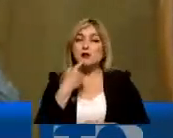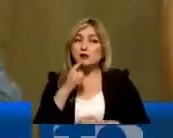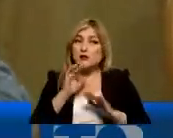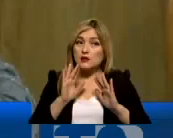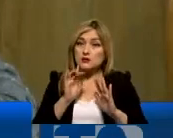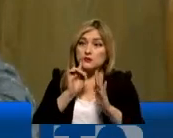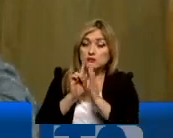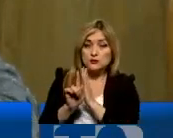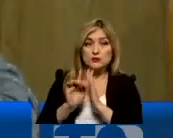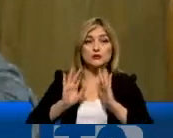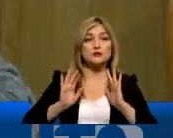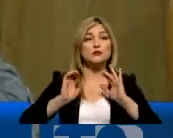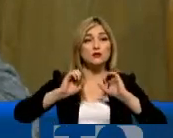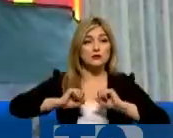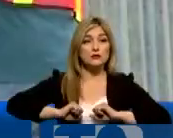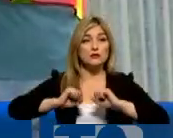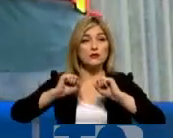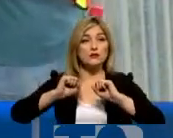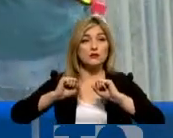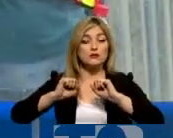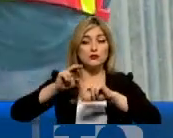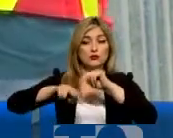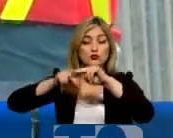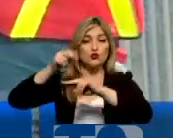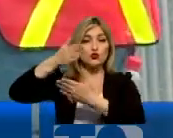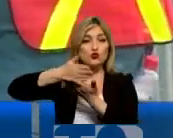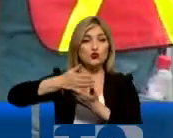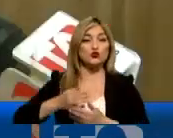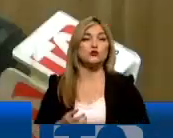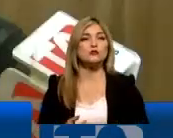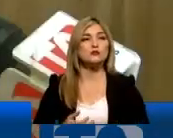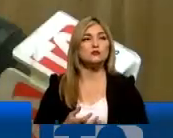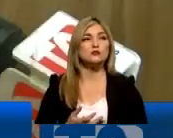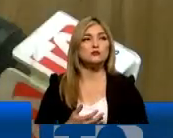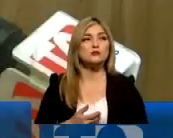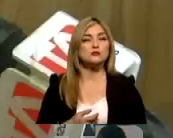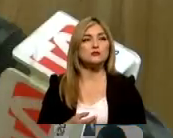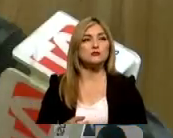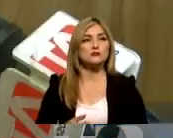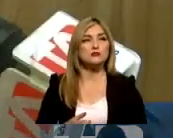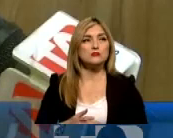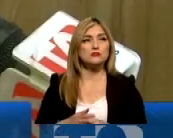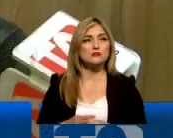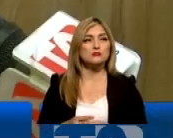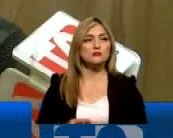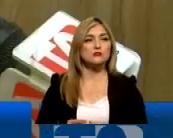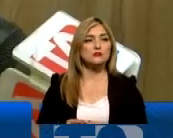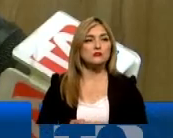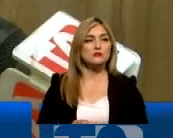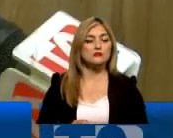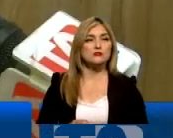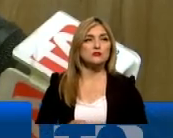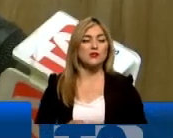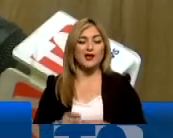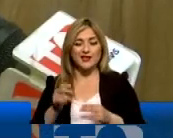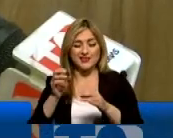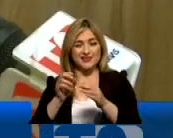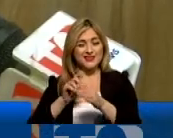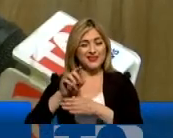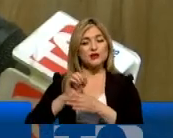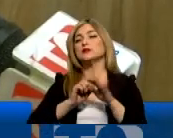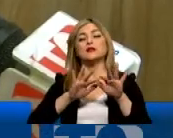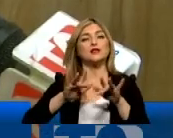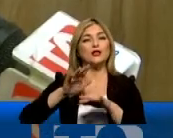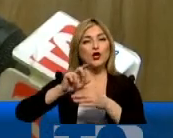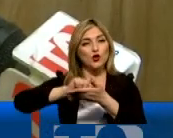acciones legales que podrían suspender los trabajos. No puede ser posible que el SECOP haya contratado, entre